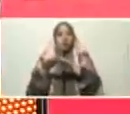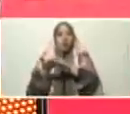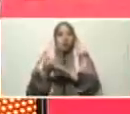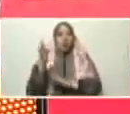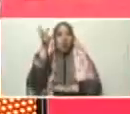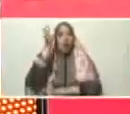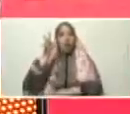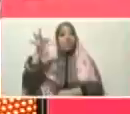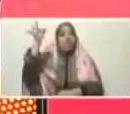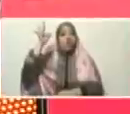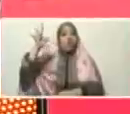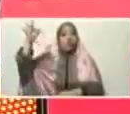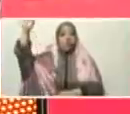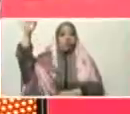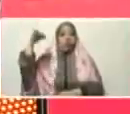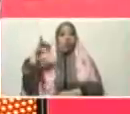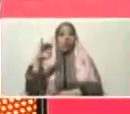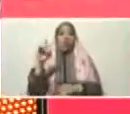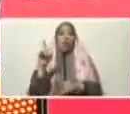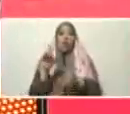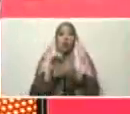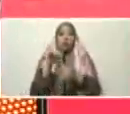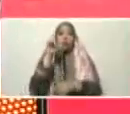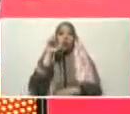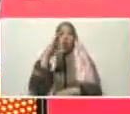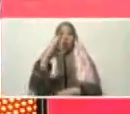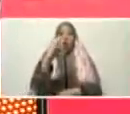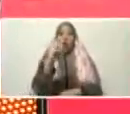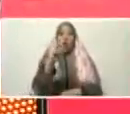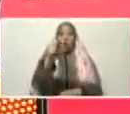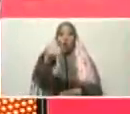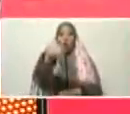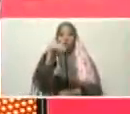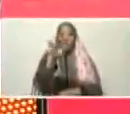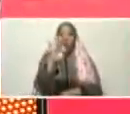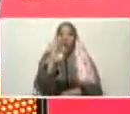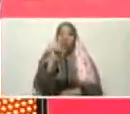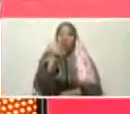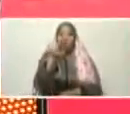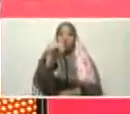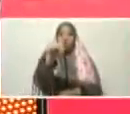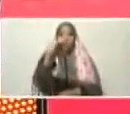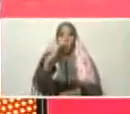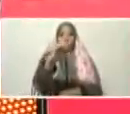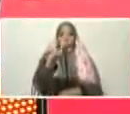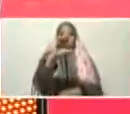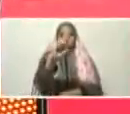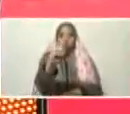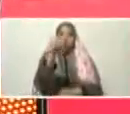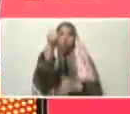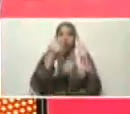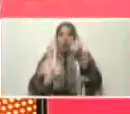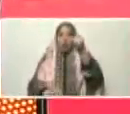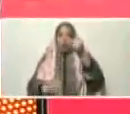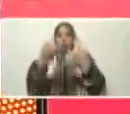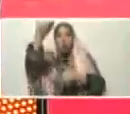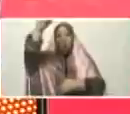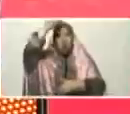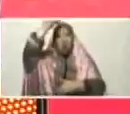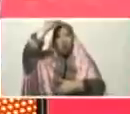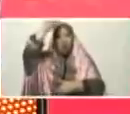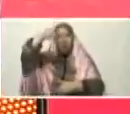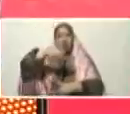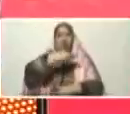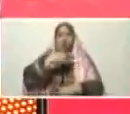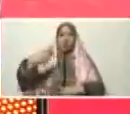la osep y el budismo las últimas dinastías de china y el colapso del viejo